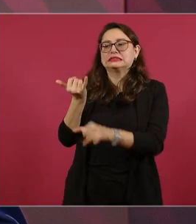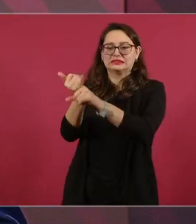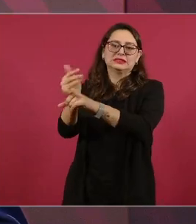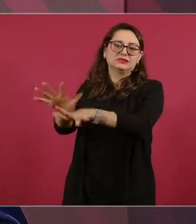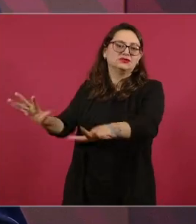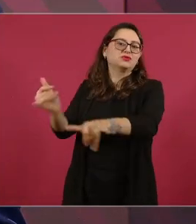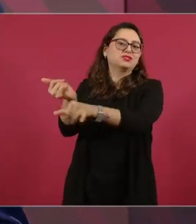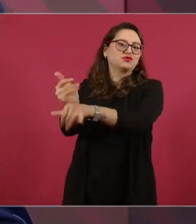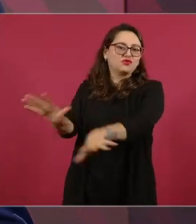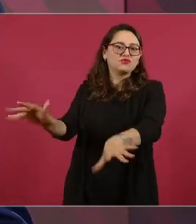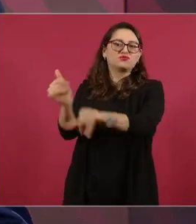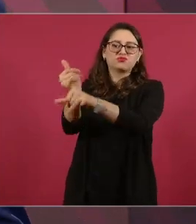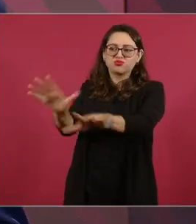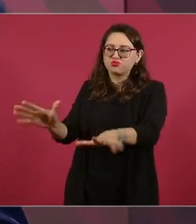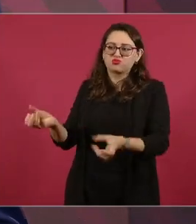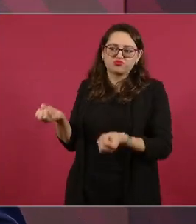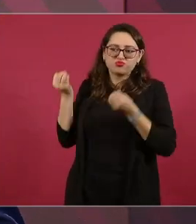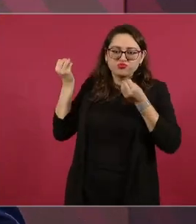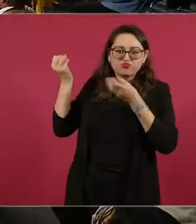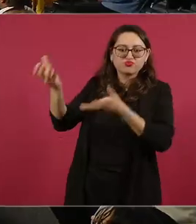a